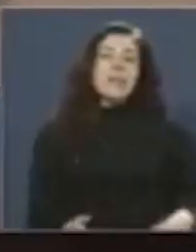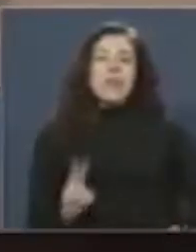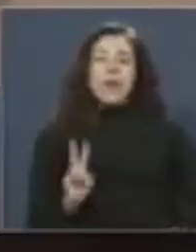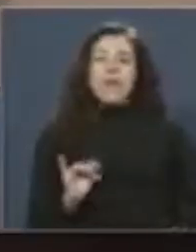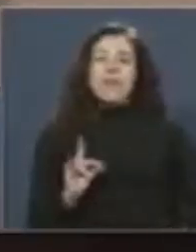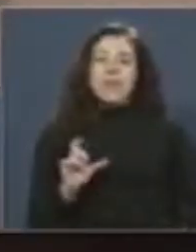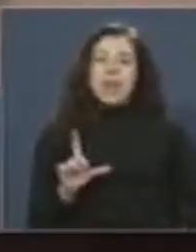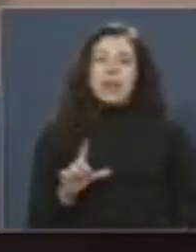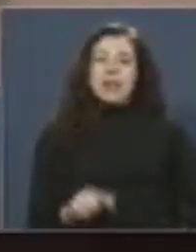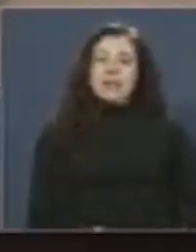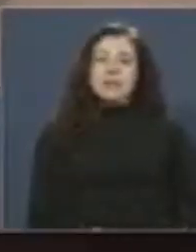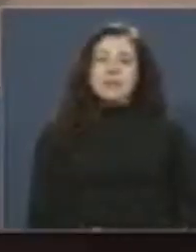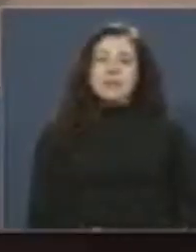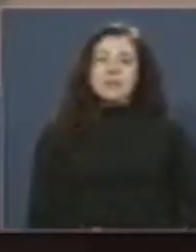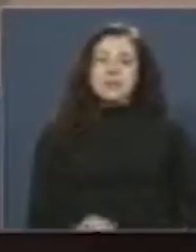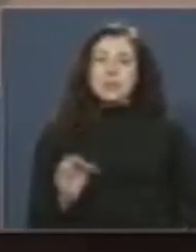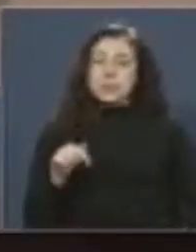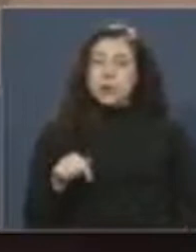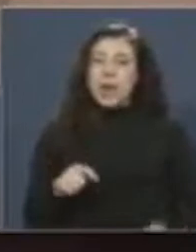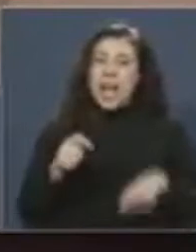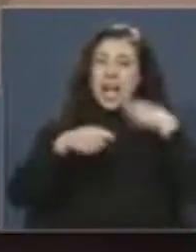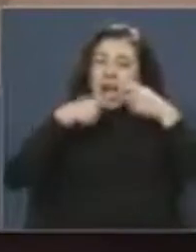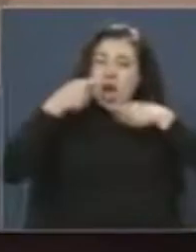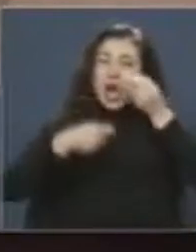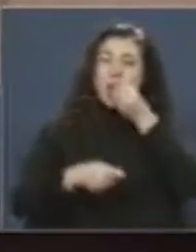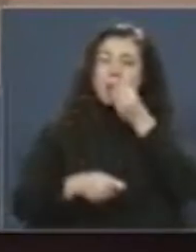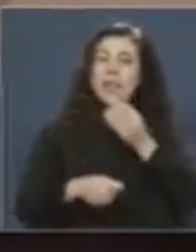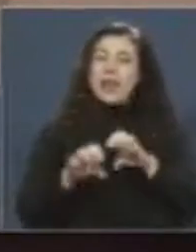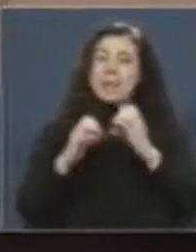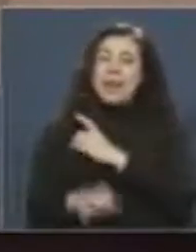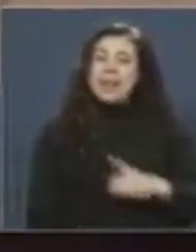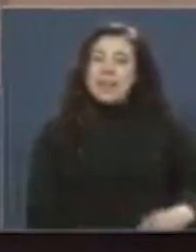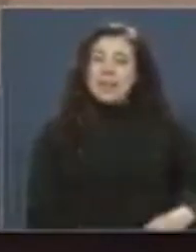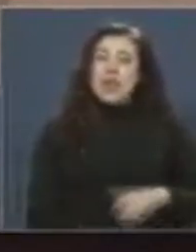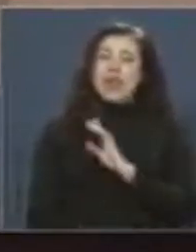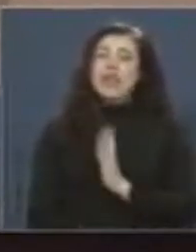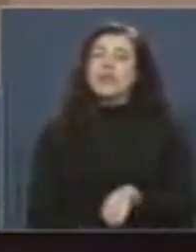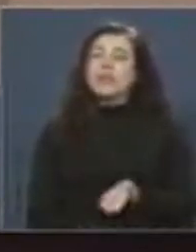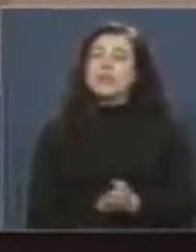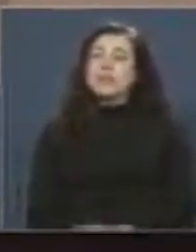Ocurre lo siguiente, en estos mismos momentos, en el comedor de esta Cámara de Diputados, parlamentarios,